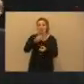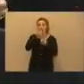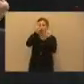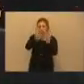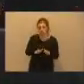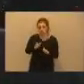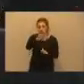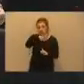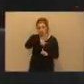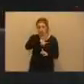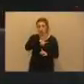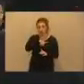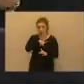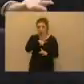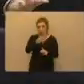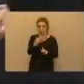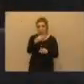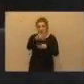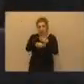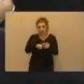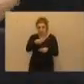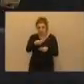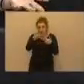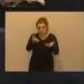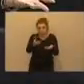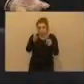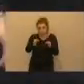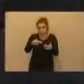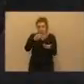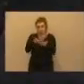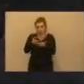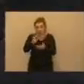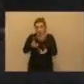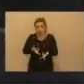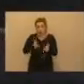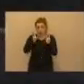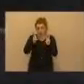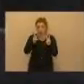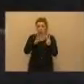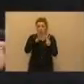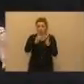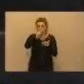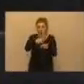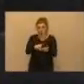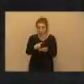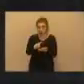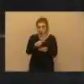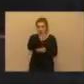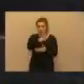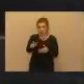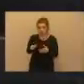teníamos que hacer cuando se solicitaba o se pedía autorización para la contratación de